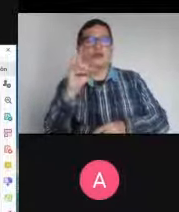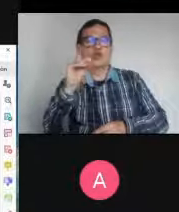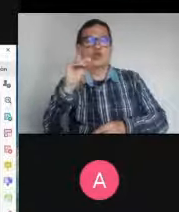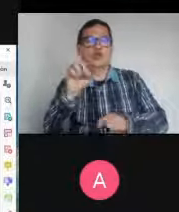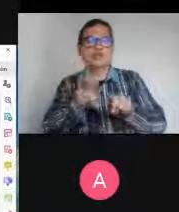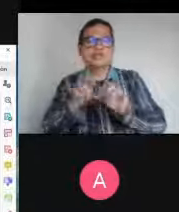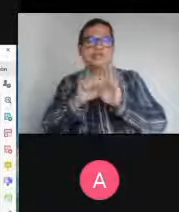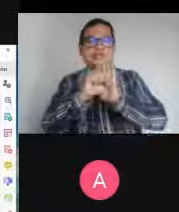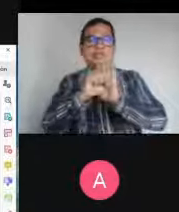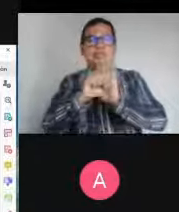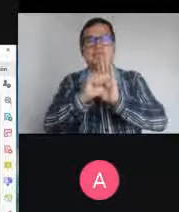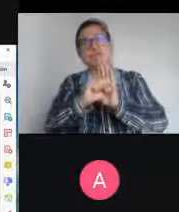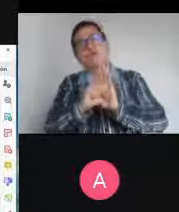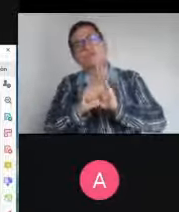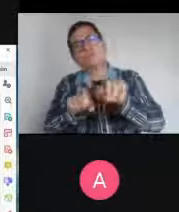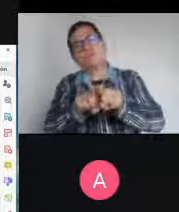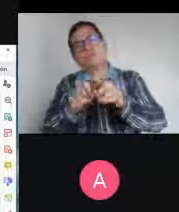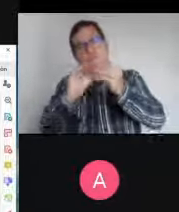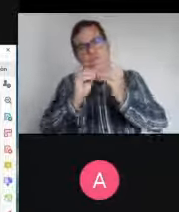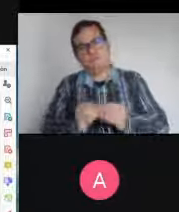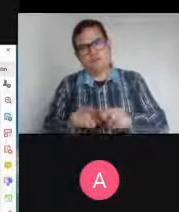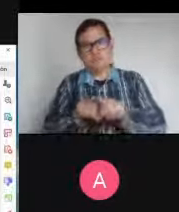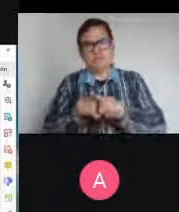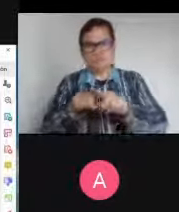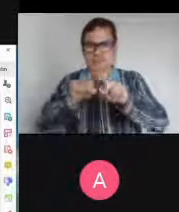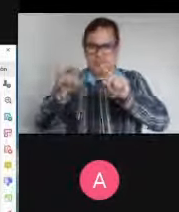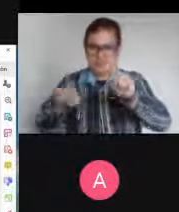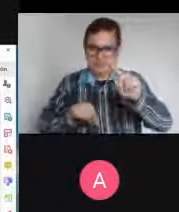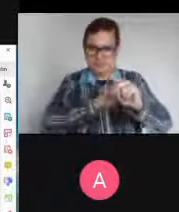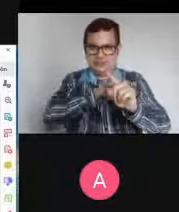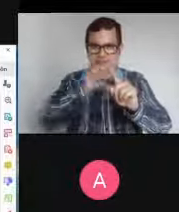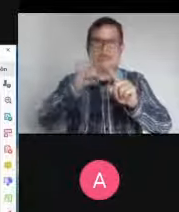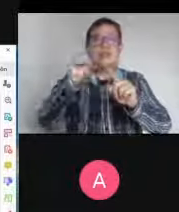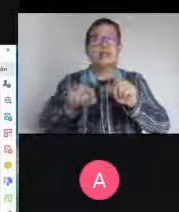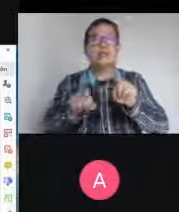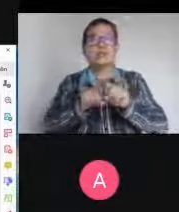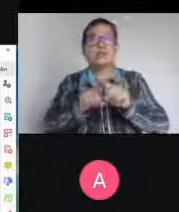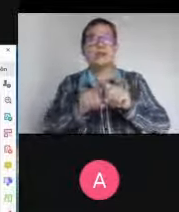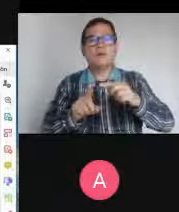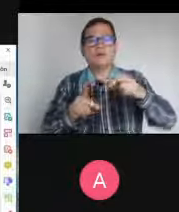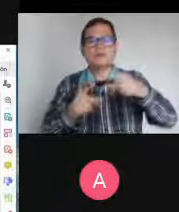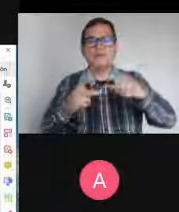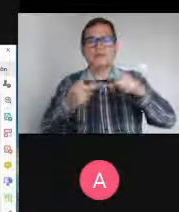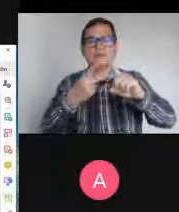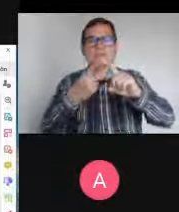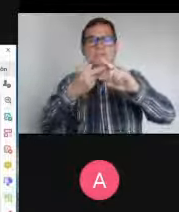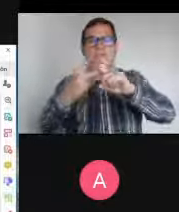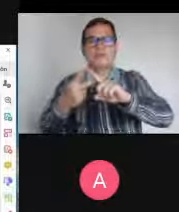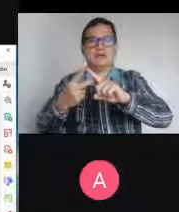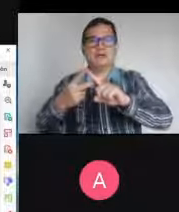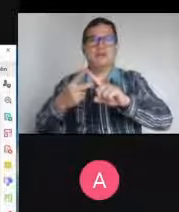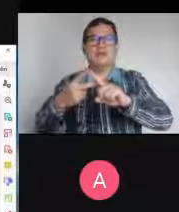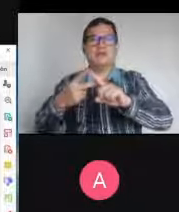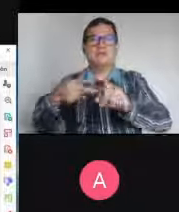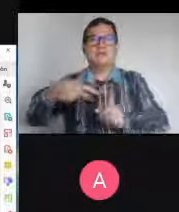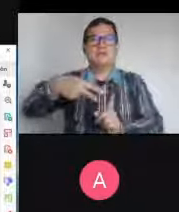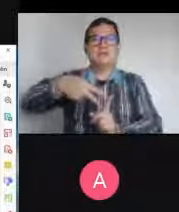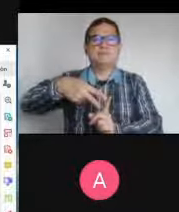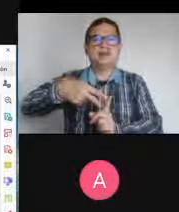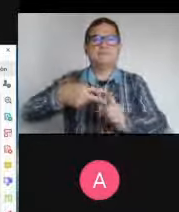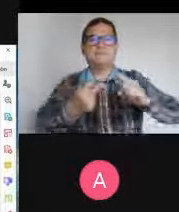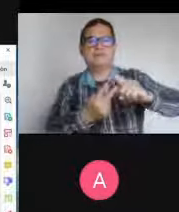Ellos van a estar configurados de la forma que lo vemos ahí. Este se conoce como el puente de diodos de un rectificador. De esa forma se